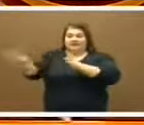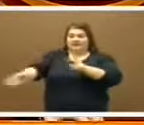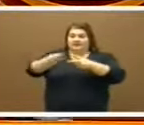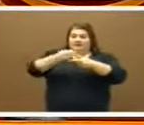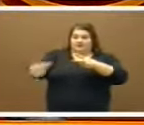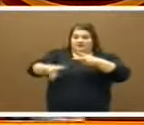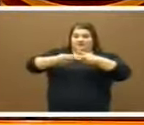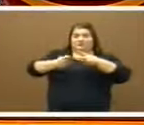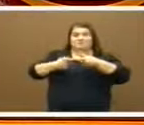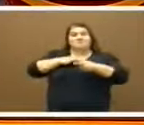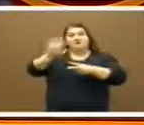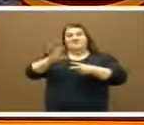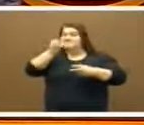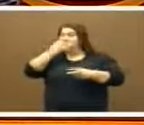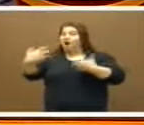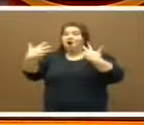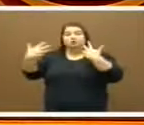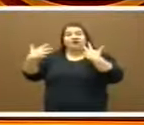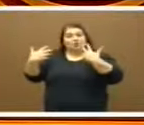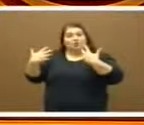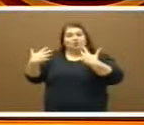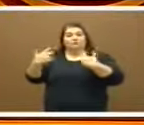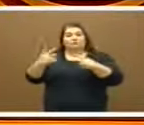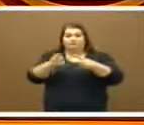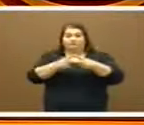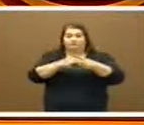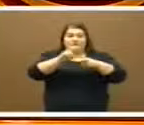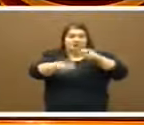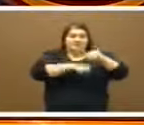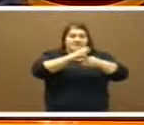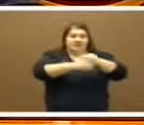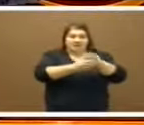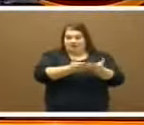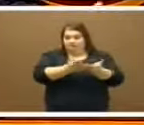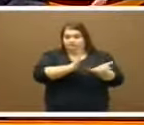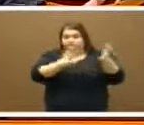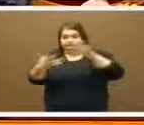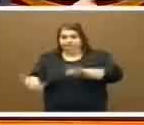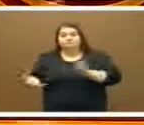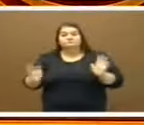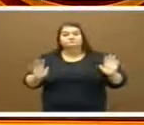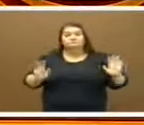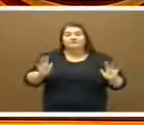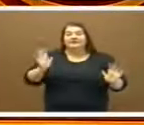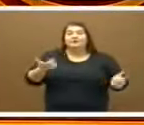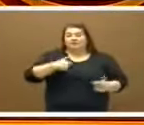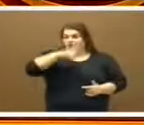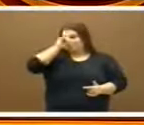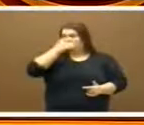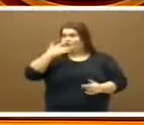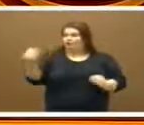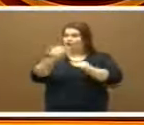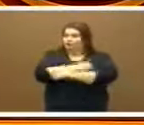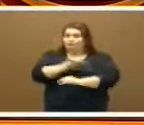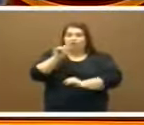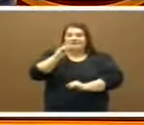nos parecía un buen consejo, una buena recomendación y la hemos hecho enmienda. Es decir, que entonces el que está confundido